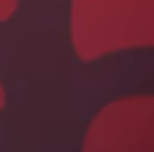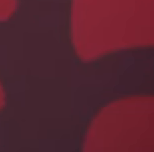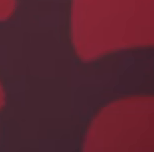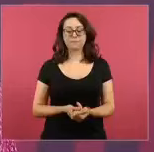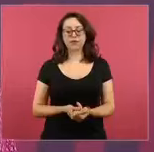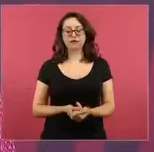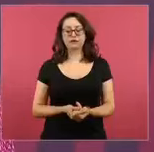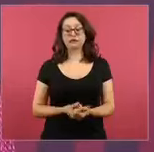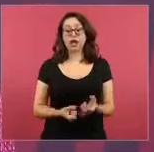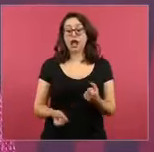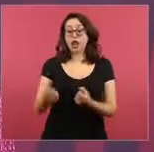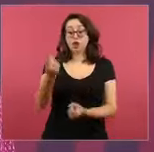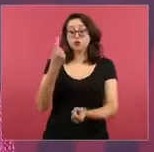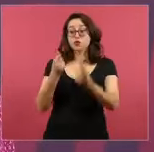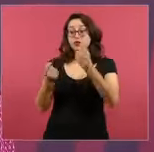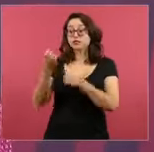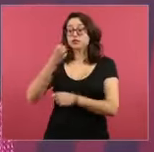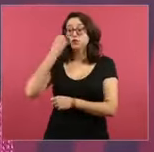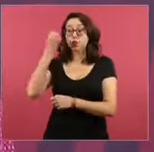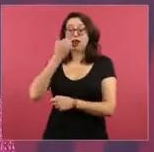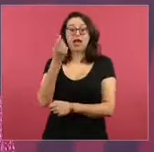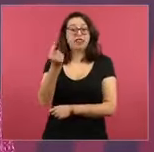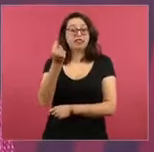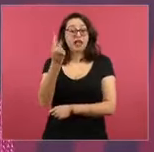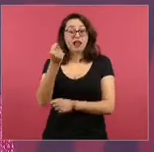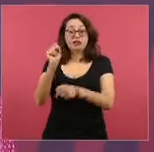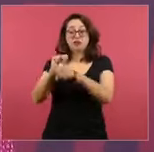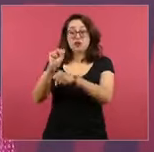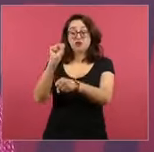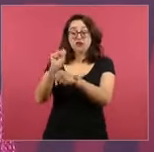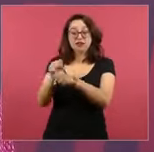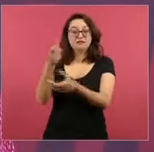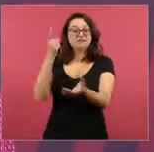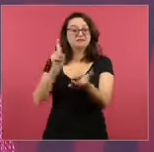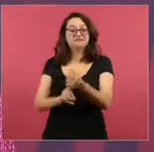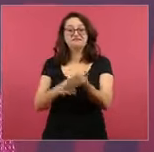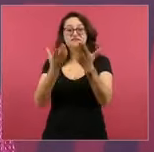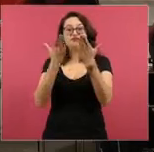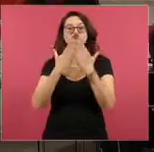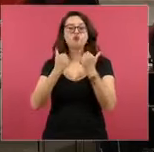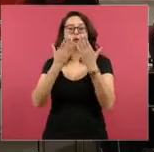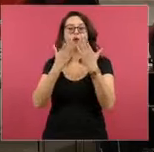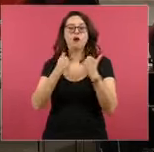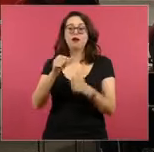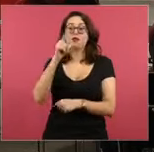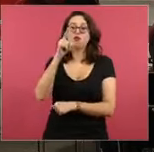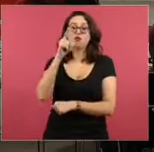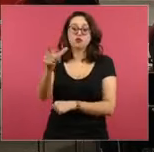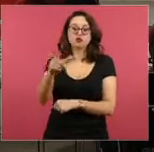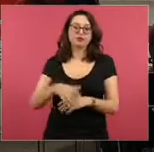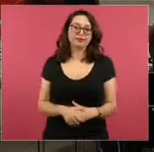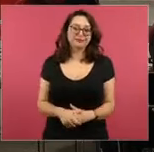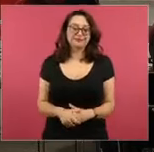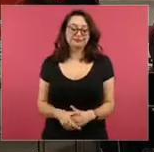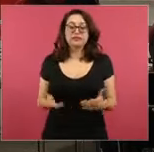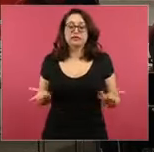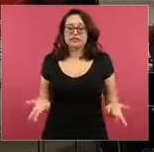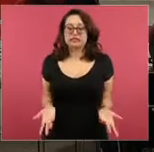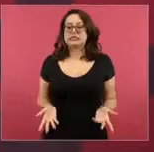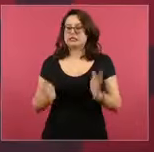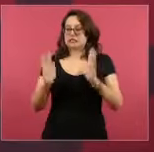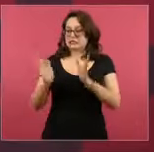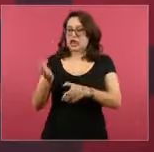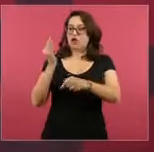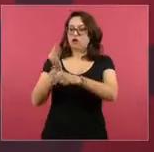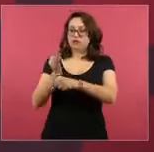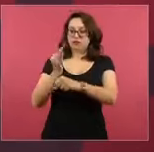Son pocas, pero estamos tratando de resolver ese asunto. Y lo mismo que tendríamos que hacer con las pantallas. Ahí